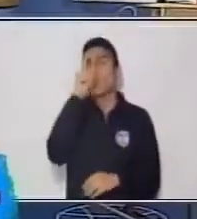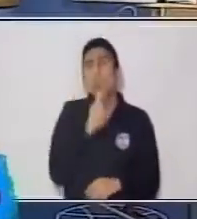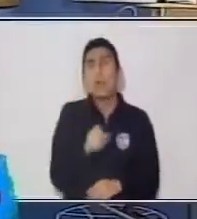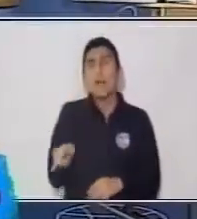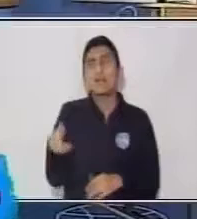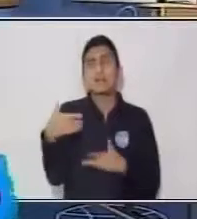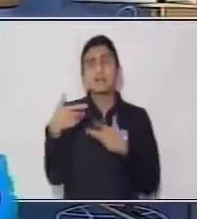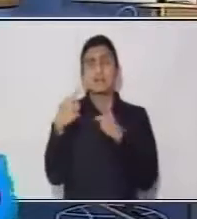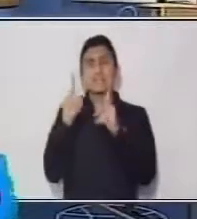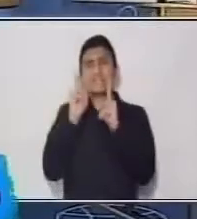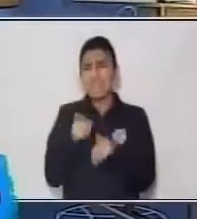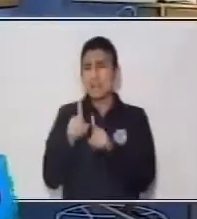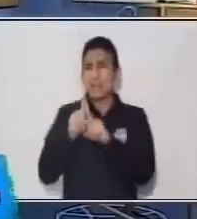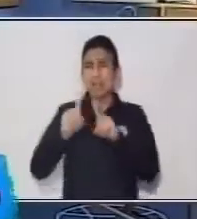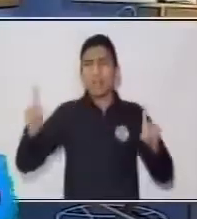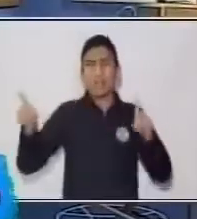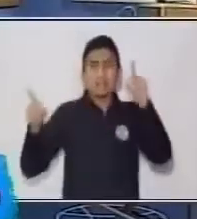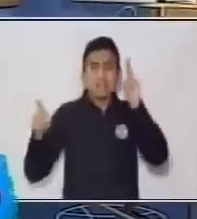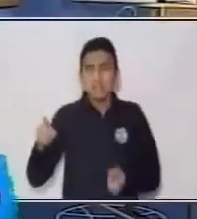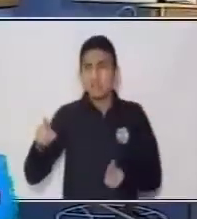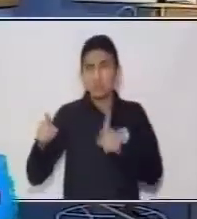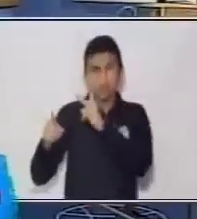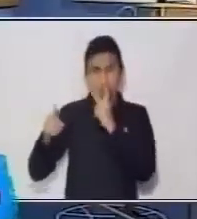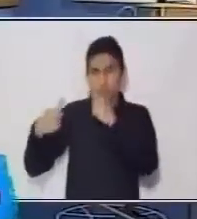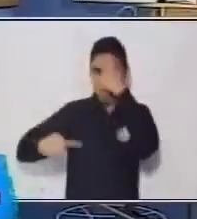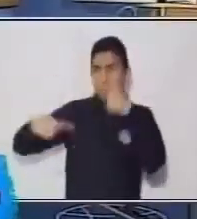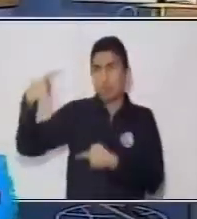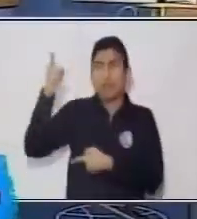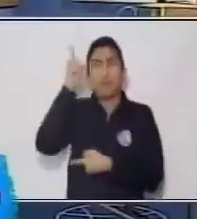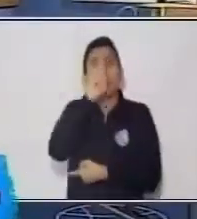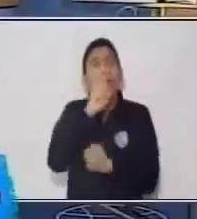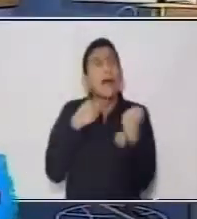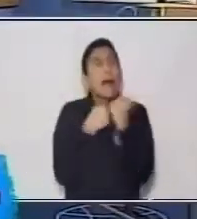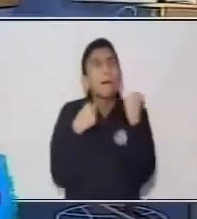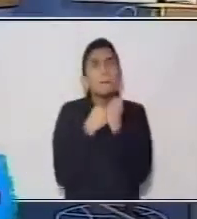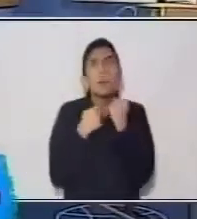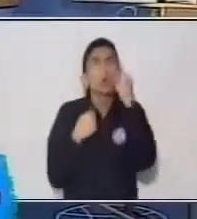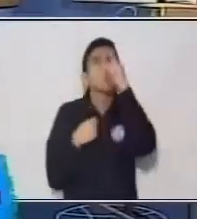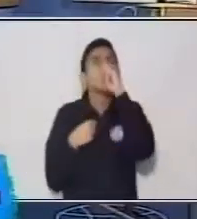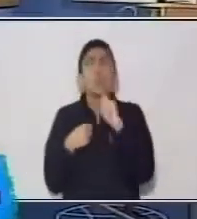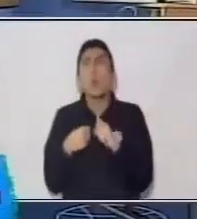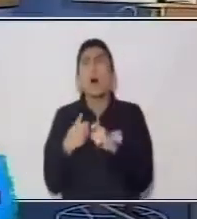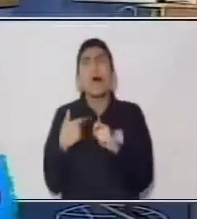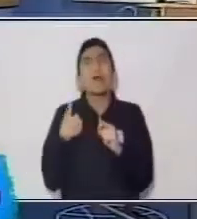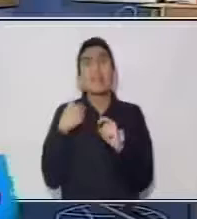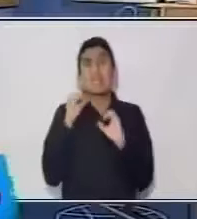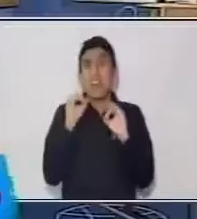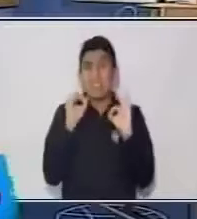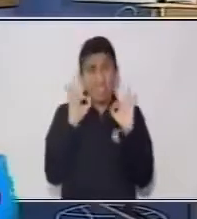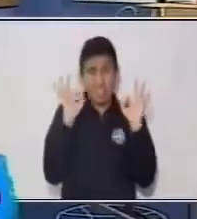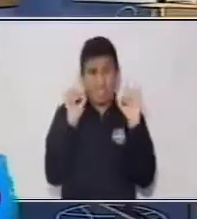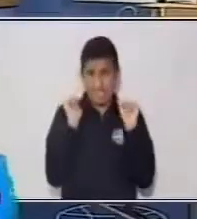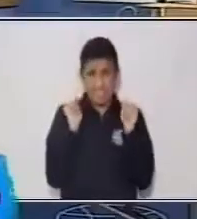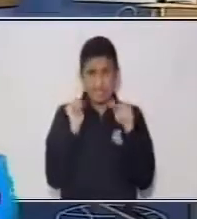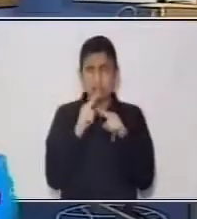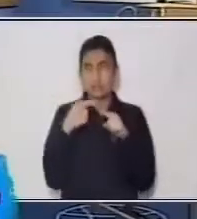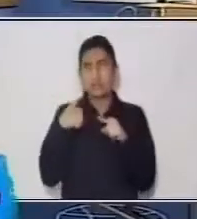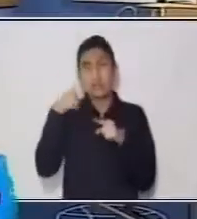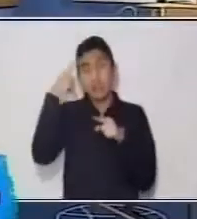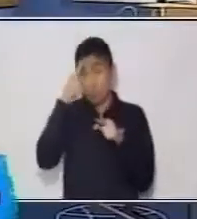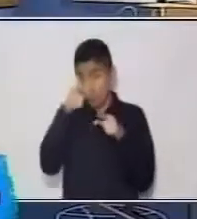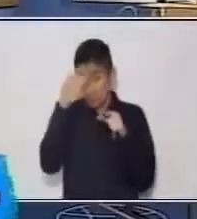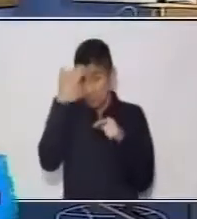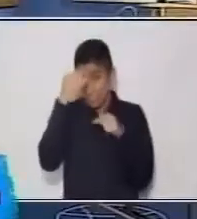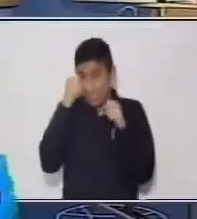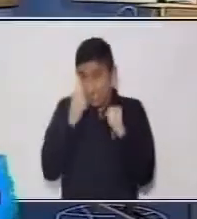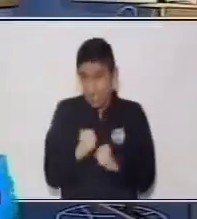unidos, sino que entre ellos se golpeaban, no se apoyaban, pues era difícil, ¿verdad?, vivir en la calle,